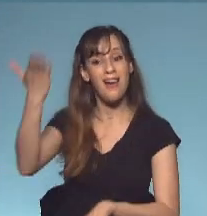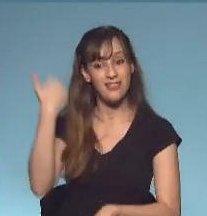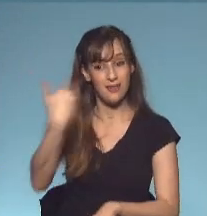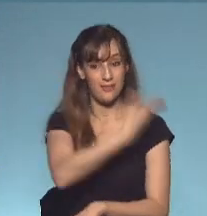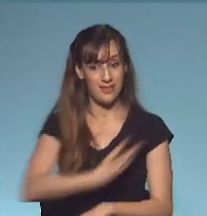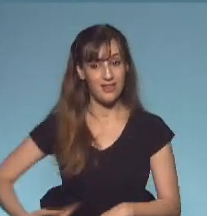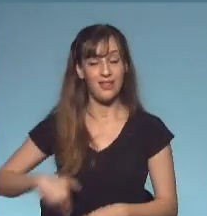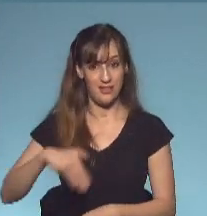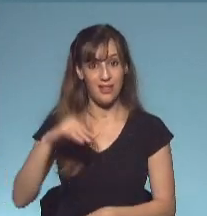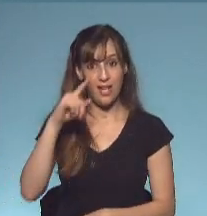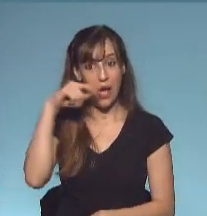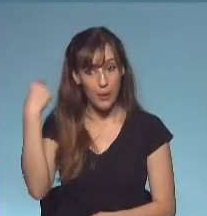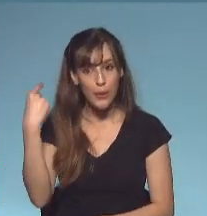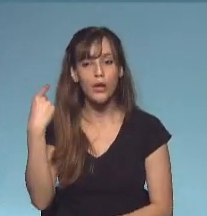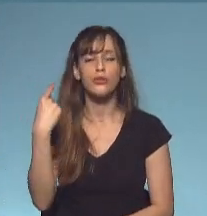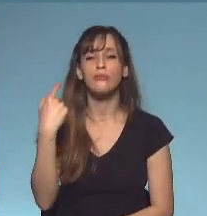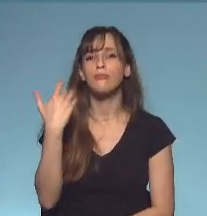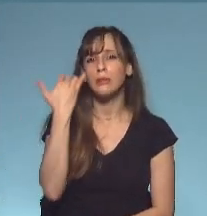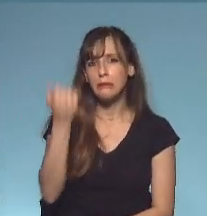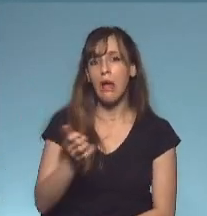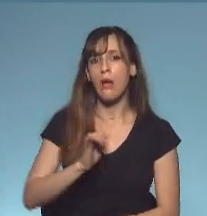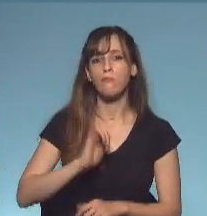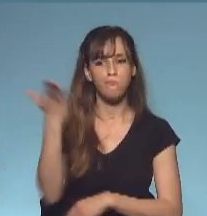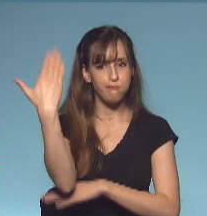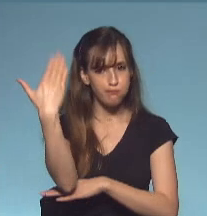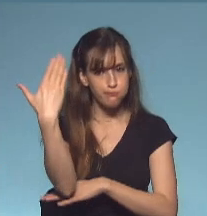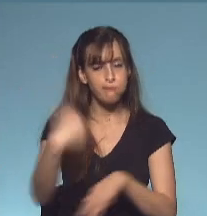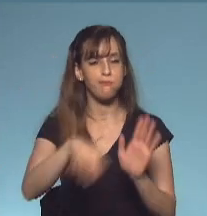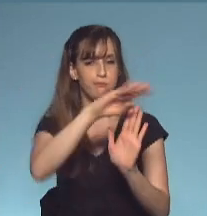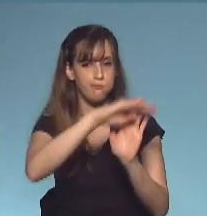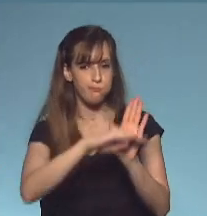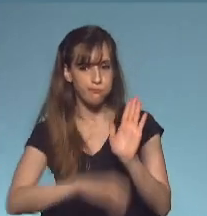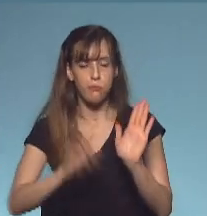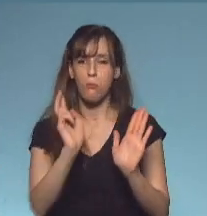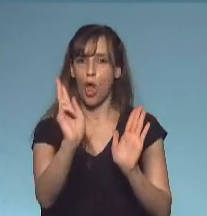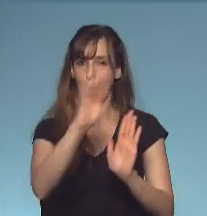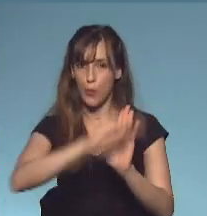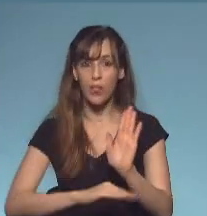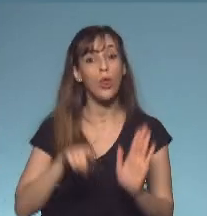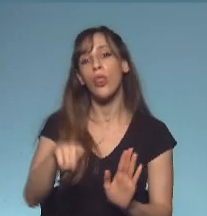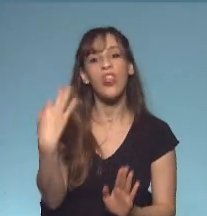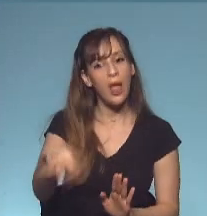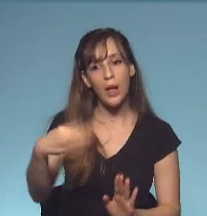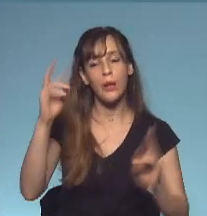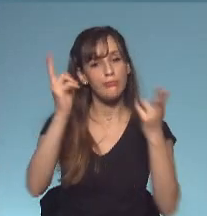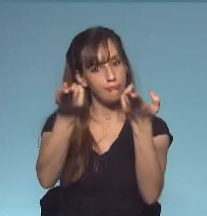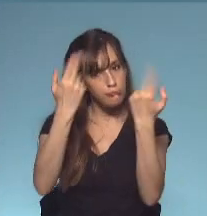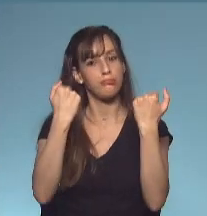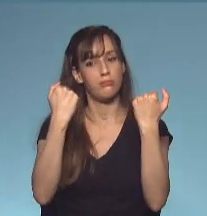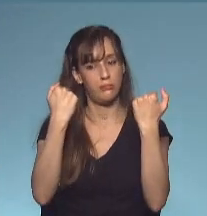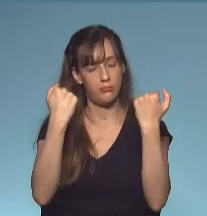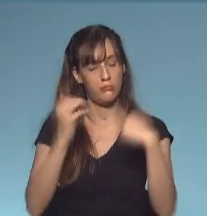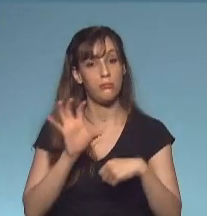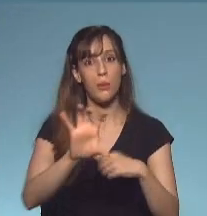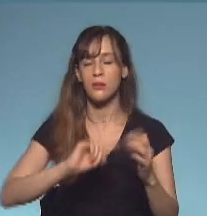Fernández anunció una serie de medidas. Esas medidas se van a acatar al pie de la letra en la provincia de